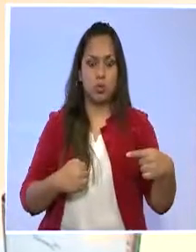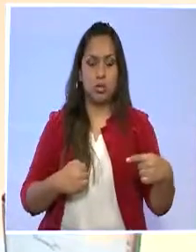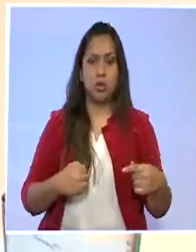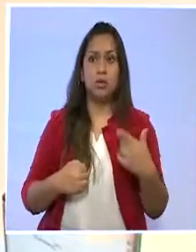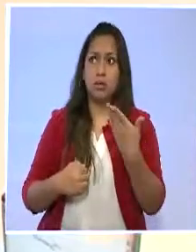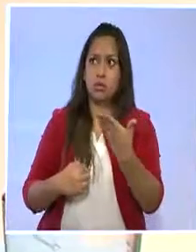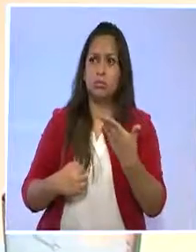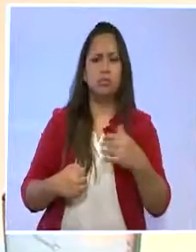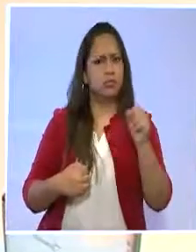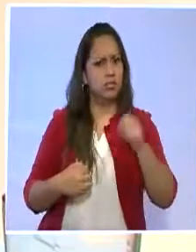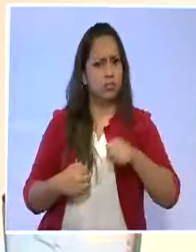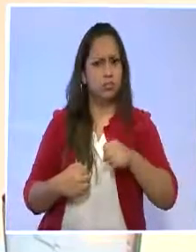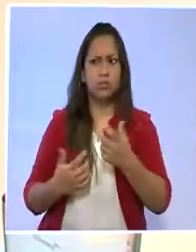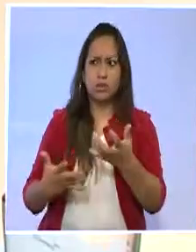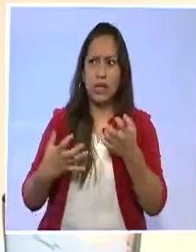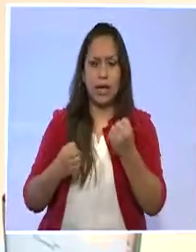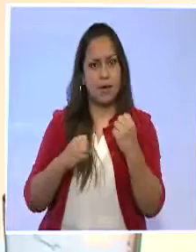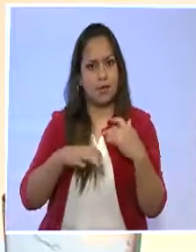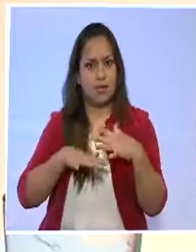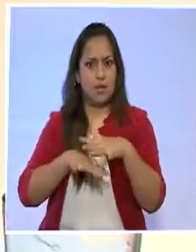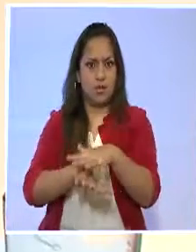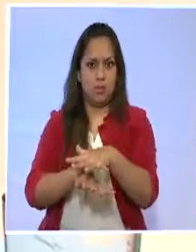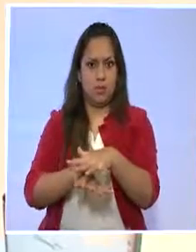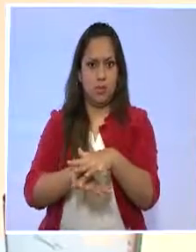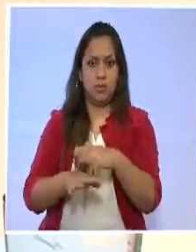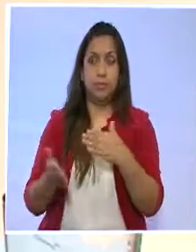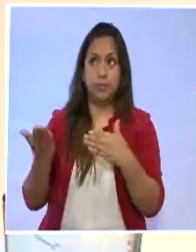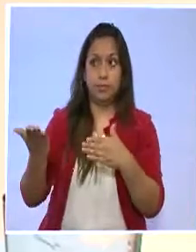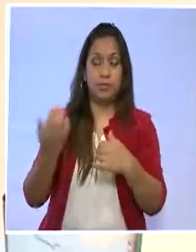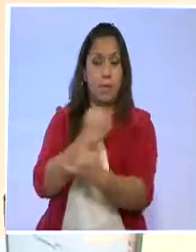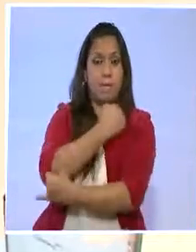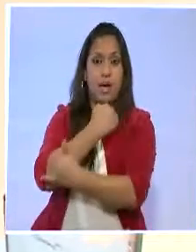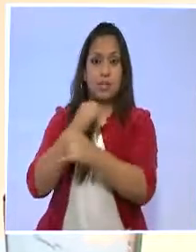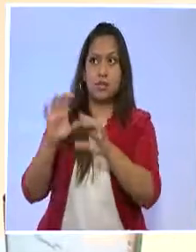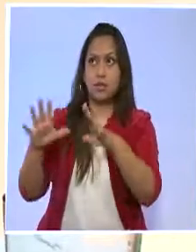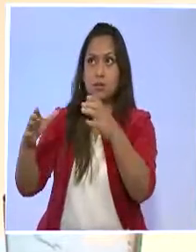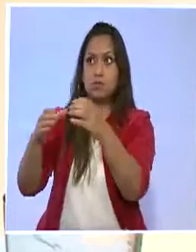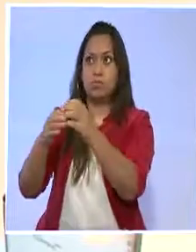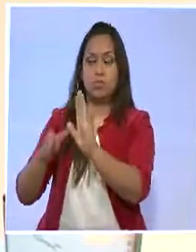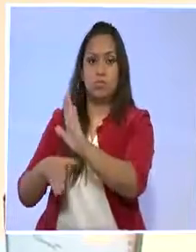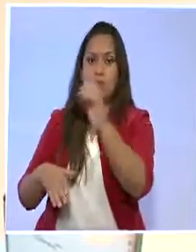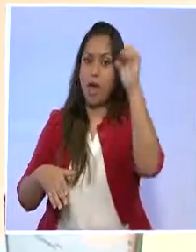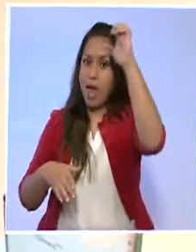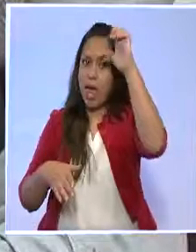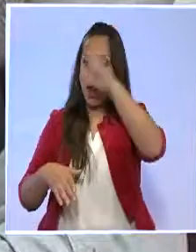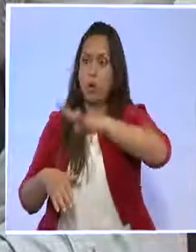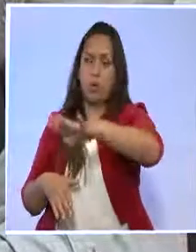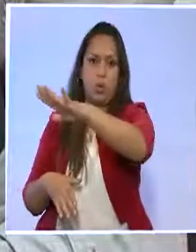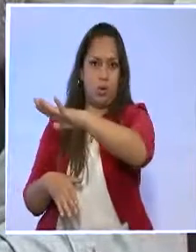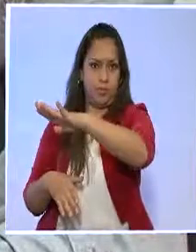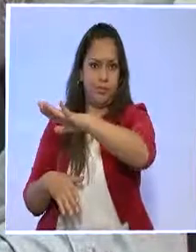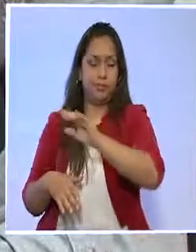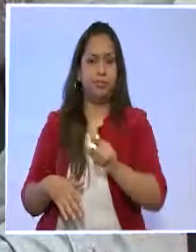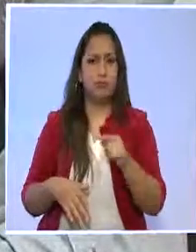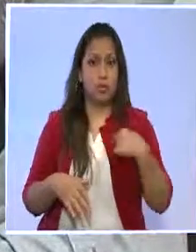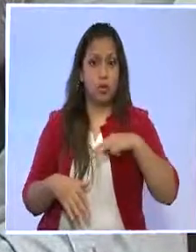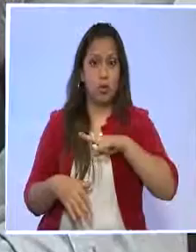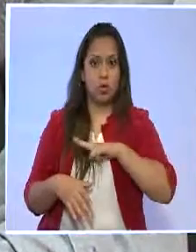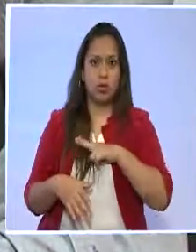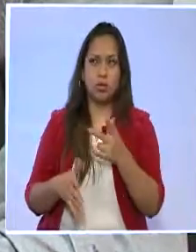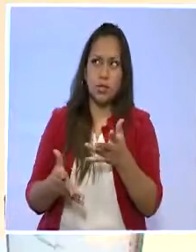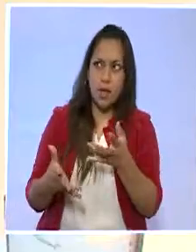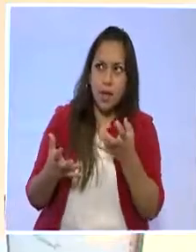decisión político en los países de euro asiáticos entonces este tipo de relaciones a nosotros nos interesan porque de una u otra manera es